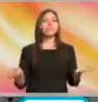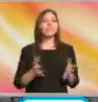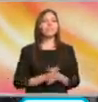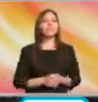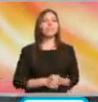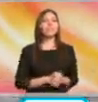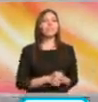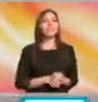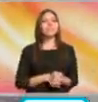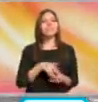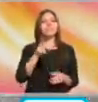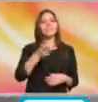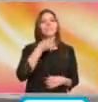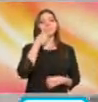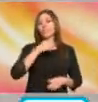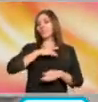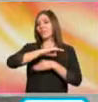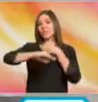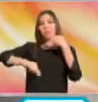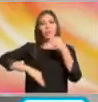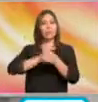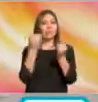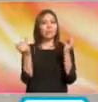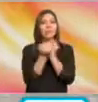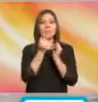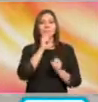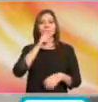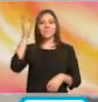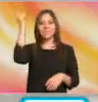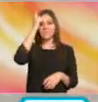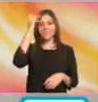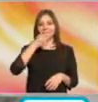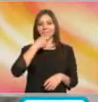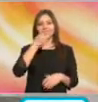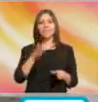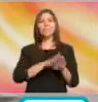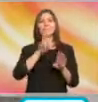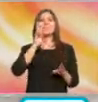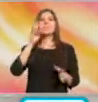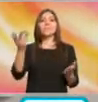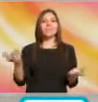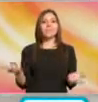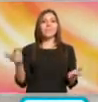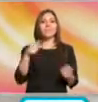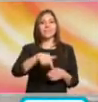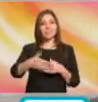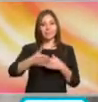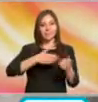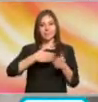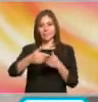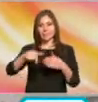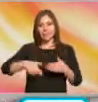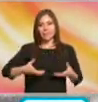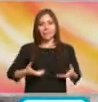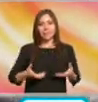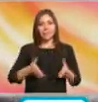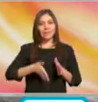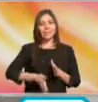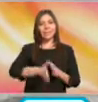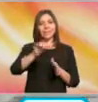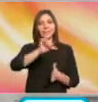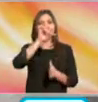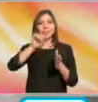Eso, dijo el maestro, todo eso y psicólogo. ¿Cómo la ve, tío Alberto? Le digo, camine por estas calles del centro